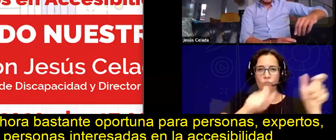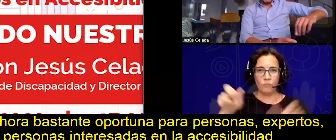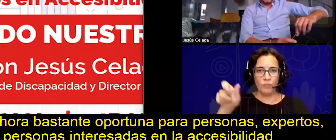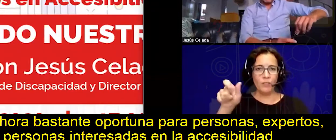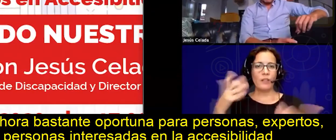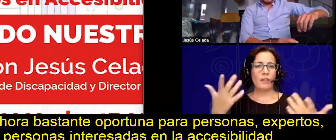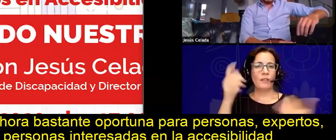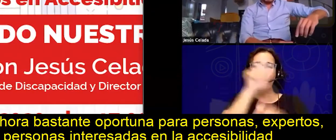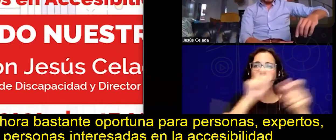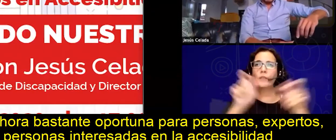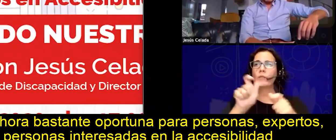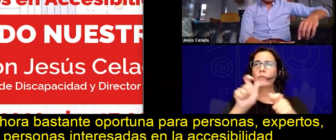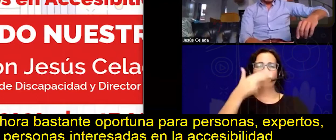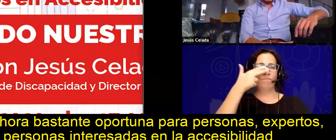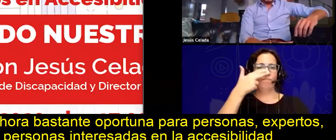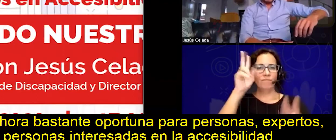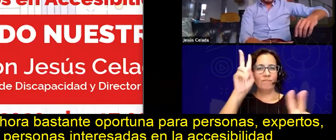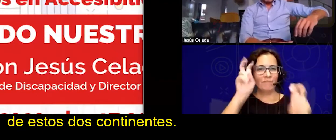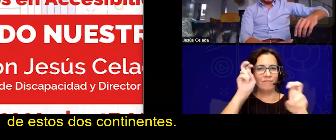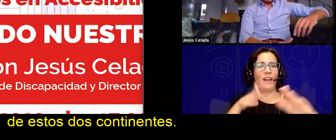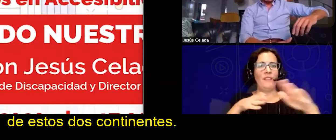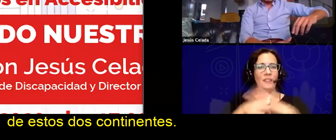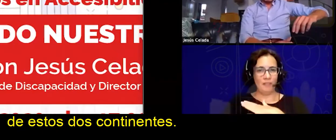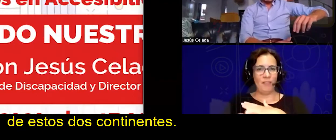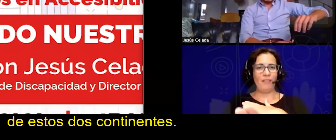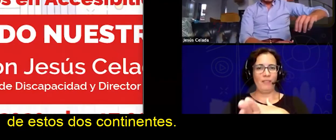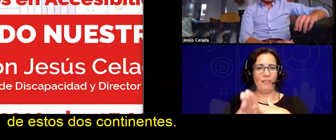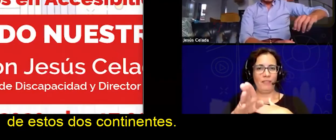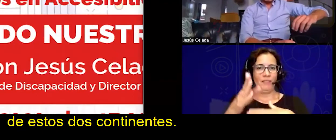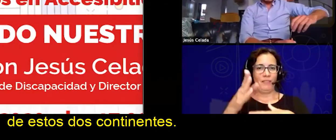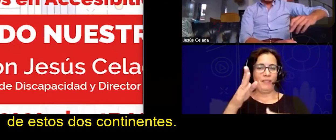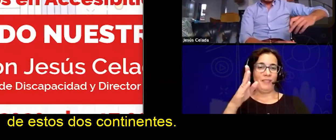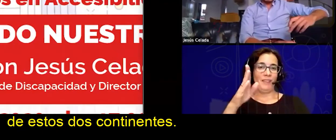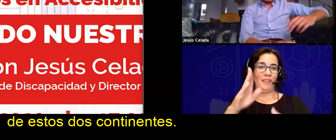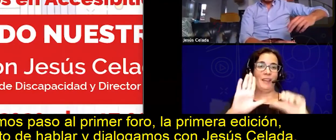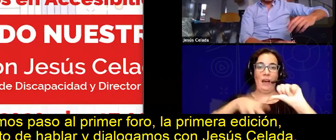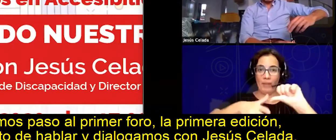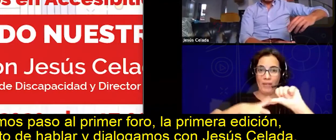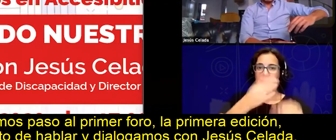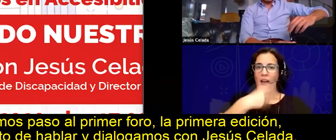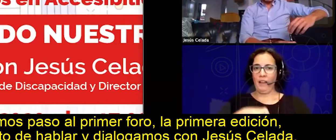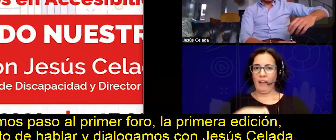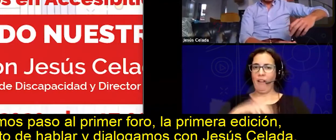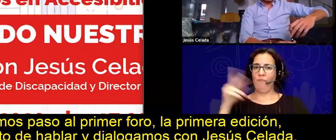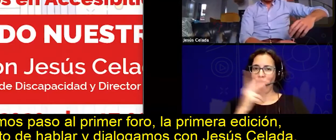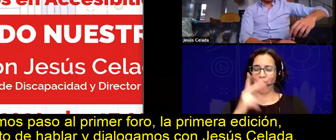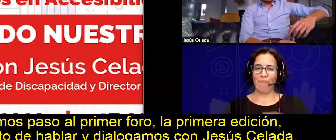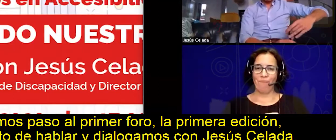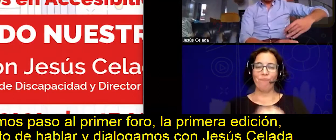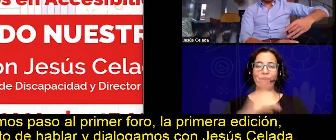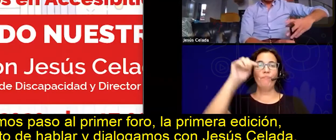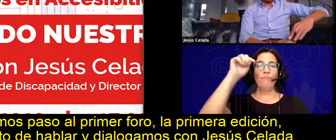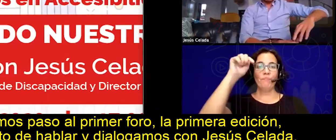personas interesadas en la accesibilidad de estos dos continentes. Hoy, como digo, damos paso al